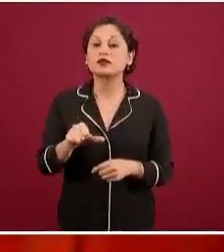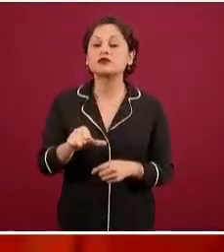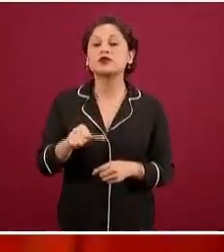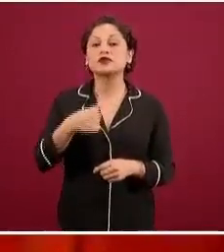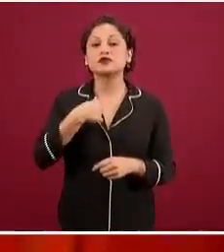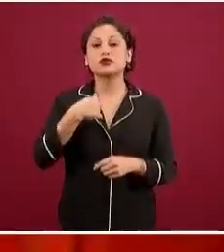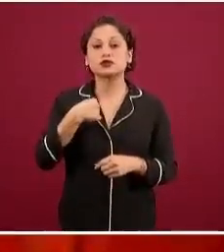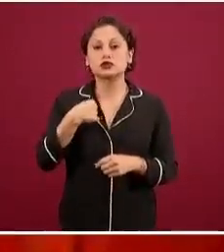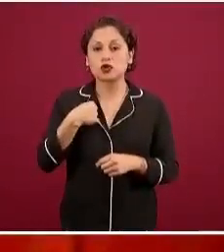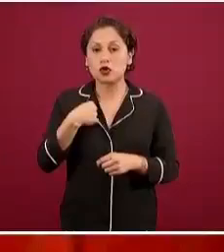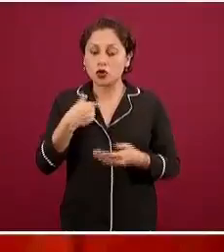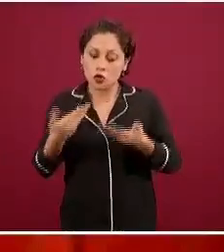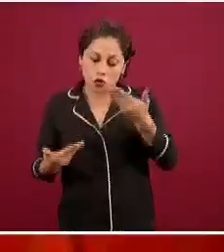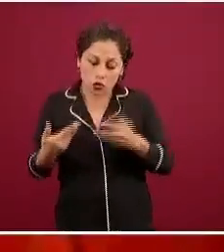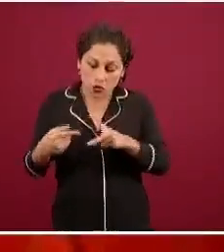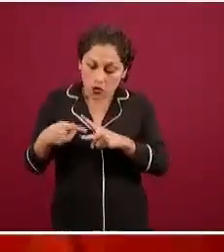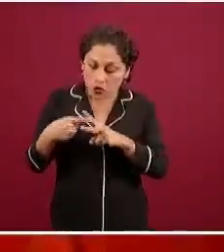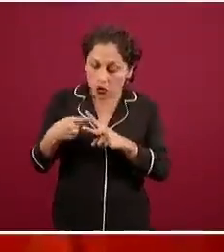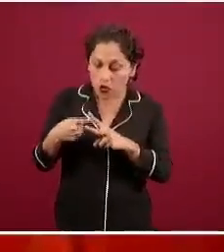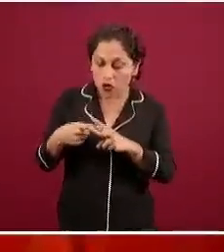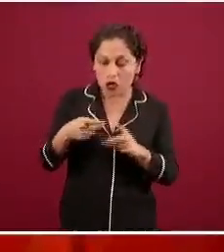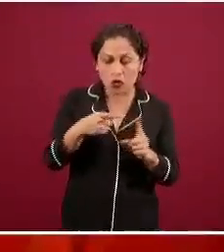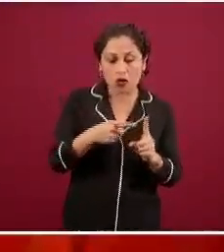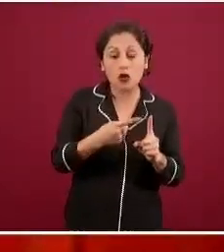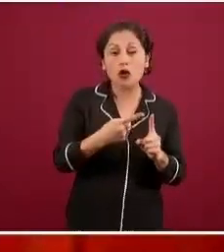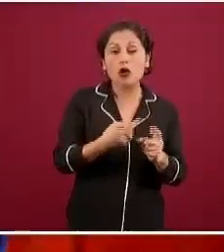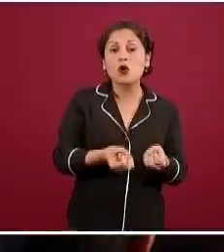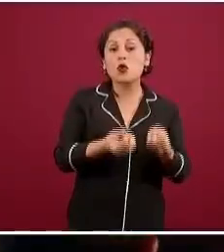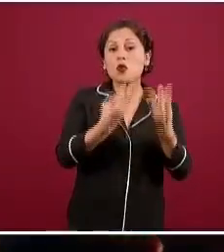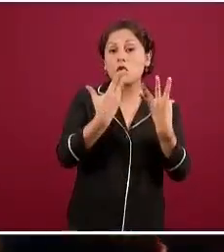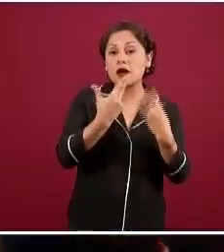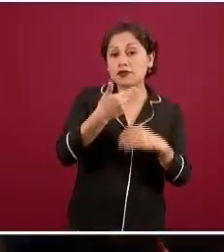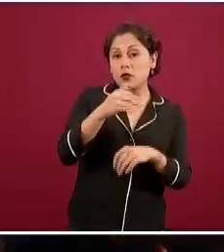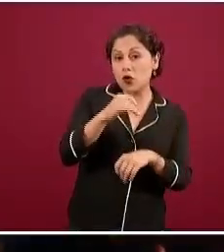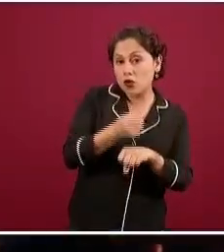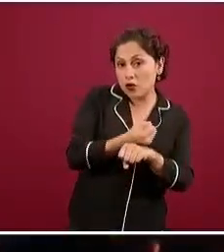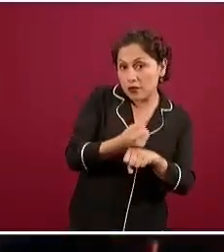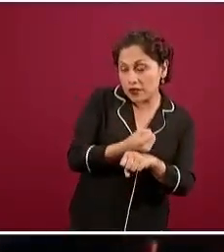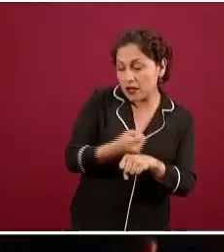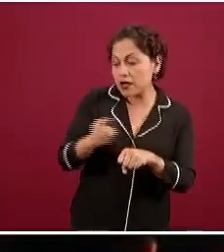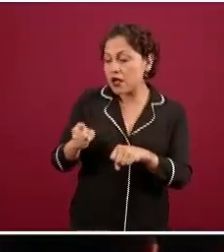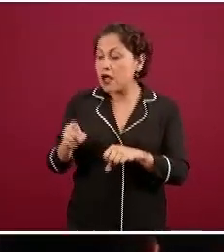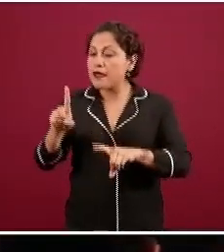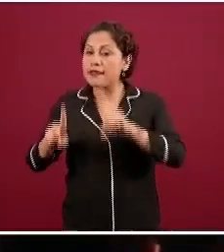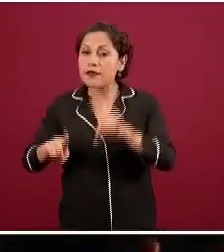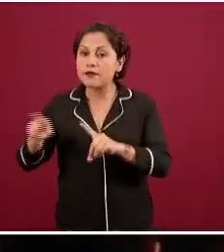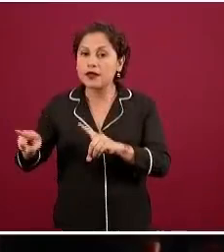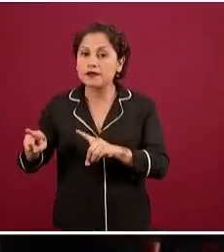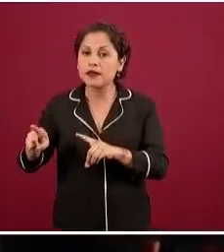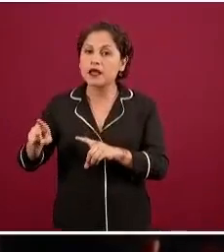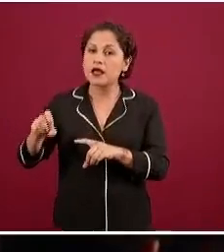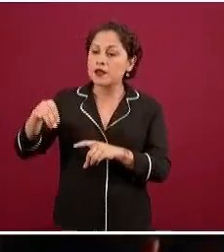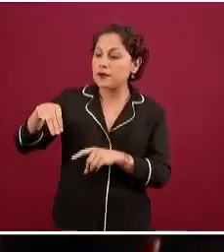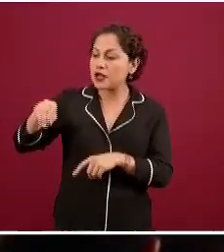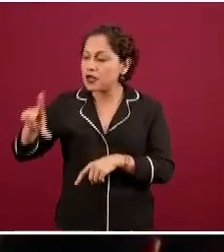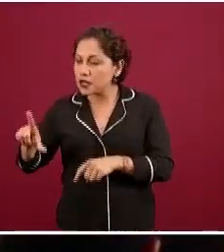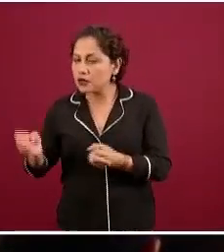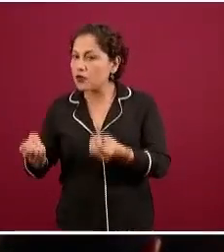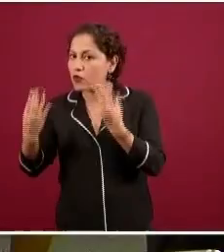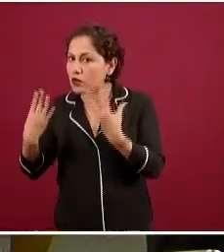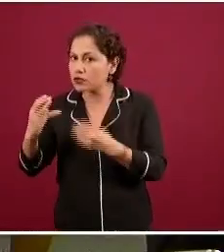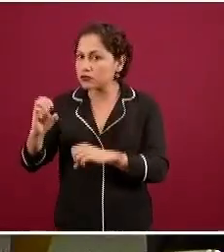tengo por mililitro, centilitro, decilitro. Y asumo que si la